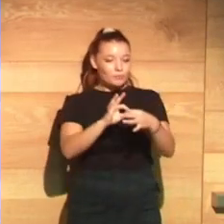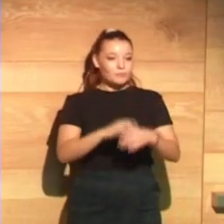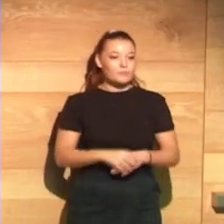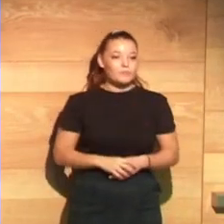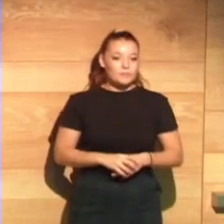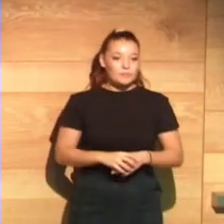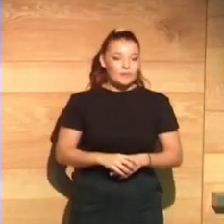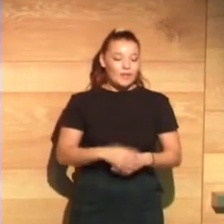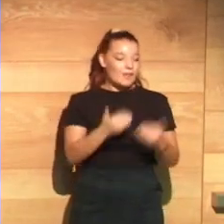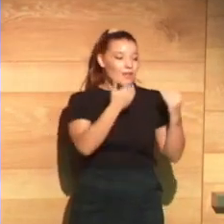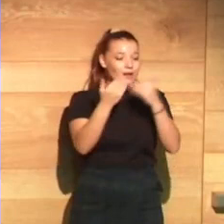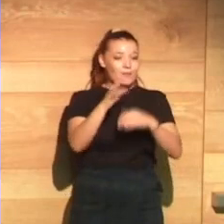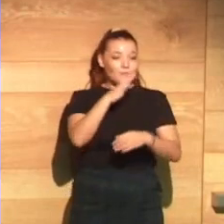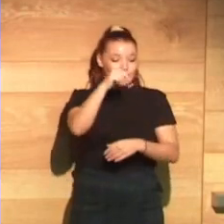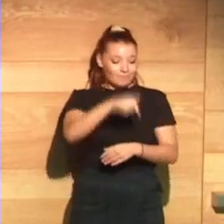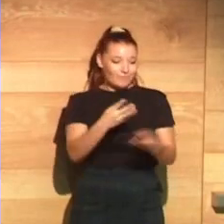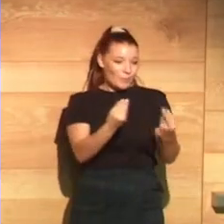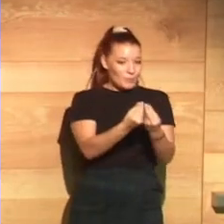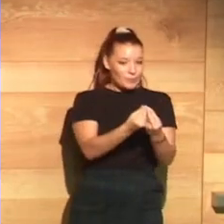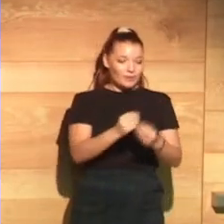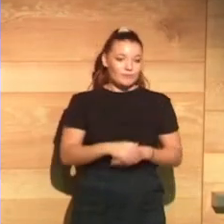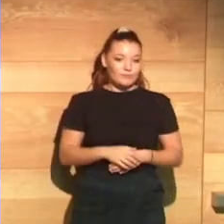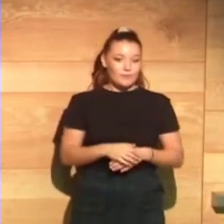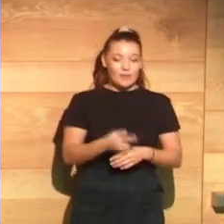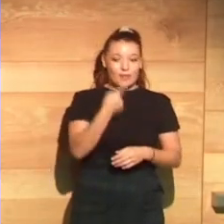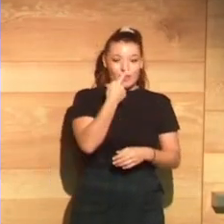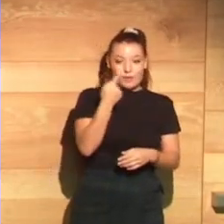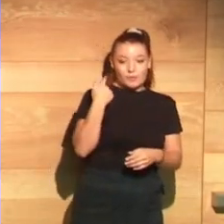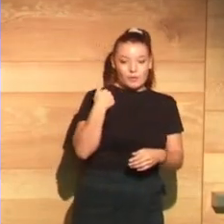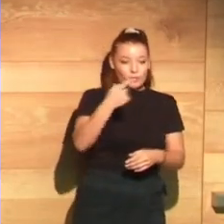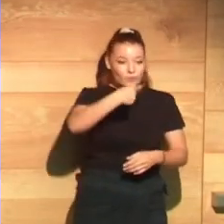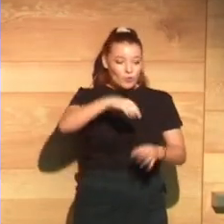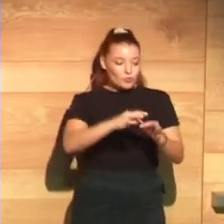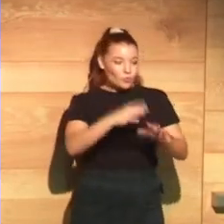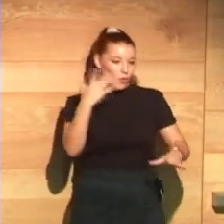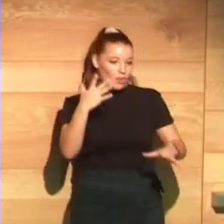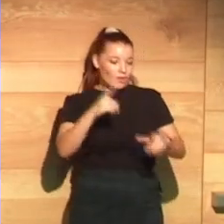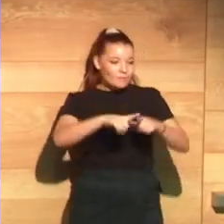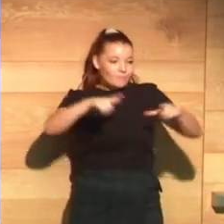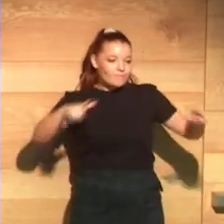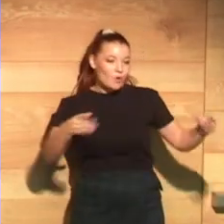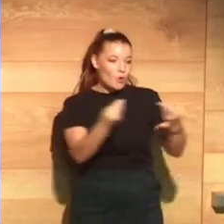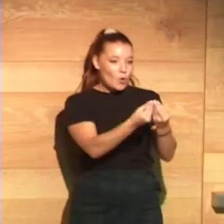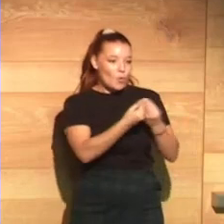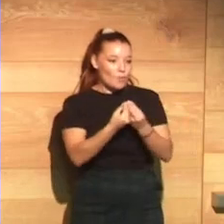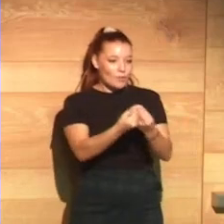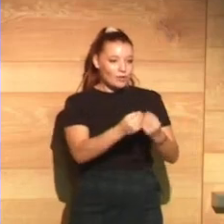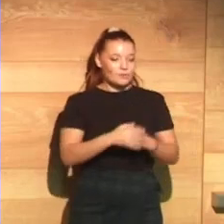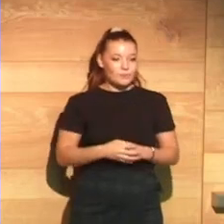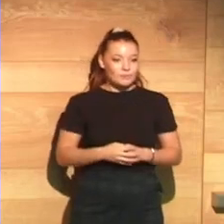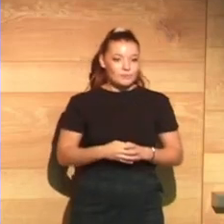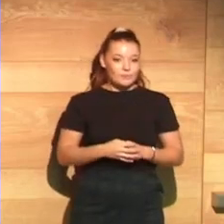Y gracias a ti por estar aquí conmigo, porque efectivamente el año pasado tuvimos la suerte de compartir espacio también con Paula